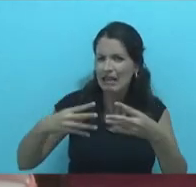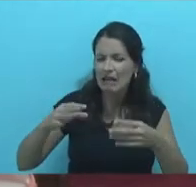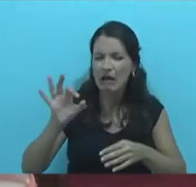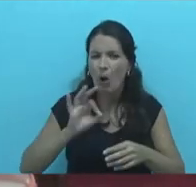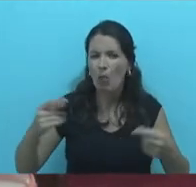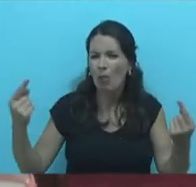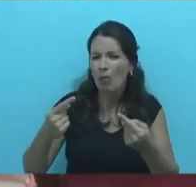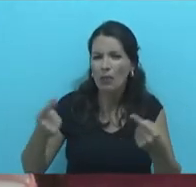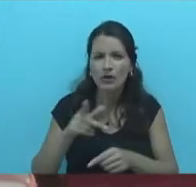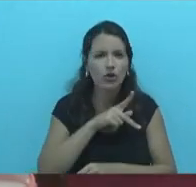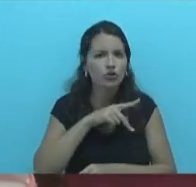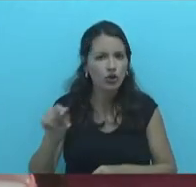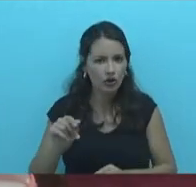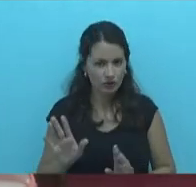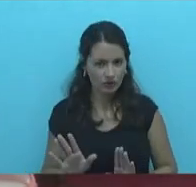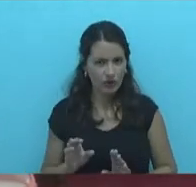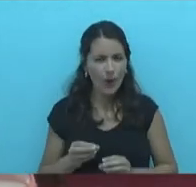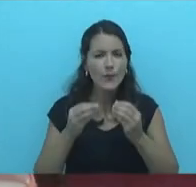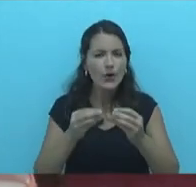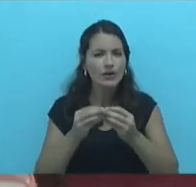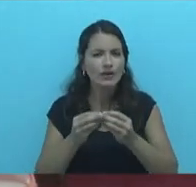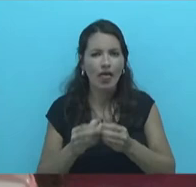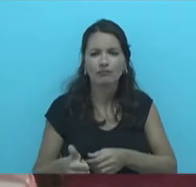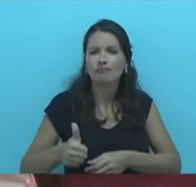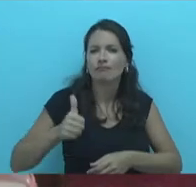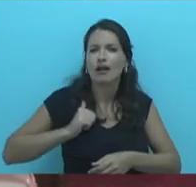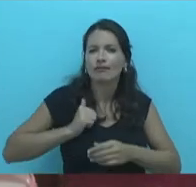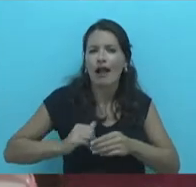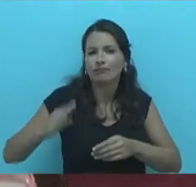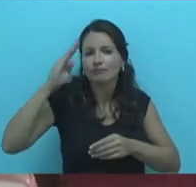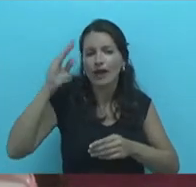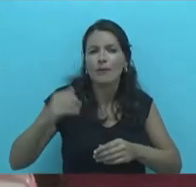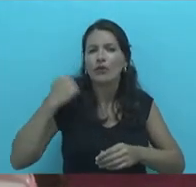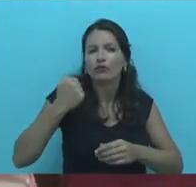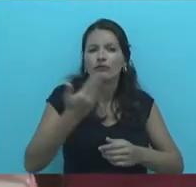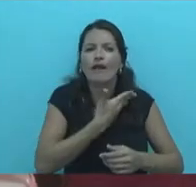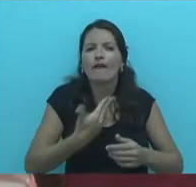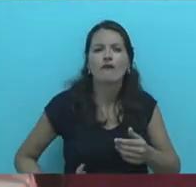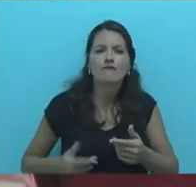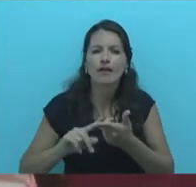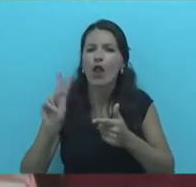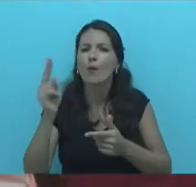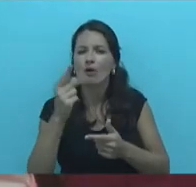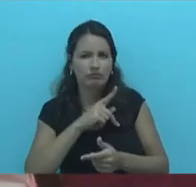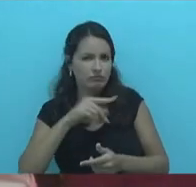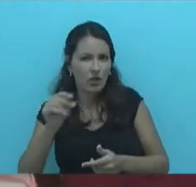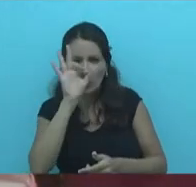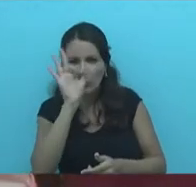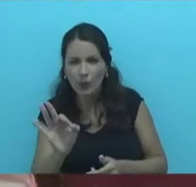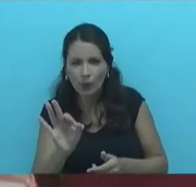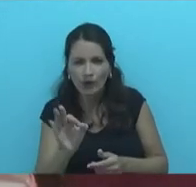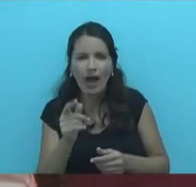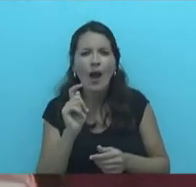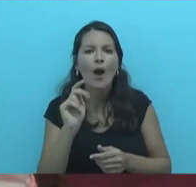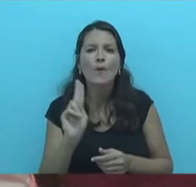donde nunca mueren los generales ni nunca mueren los gobernantes. Los que mueren son los pobres